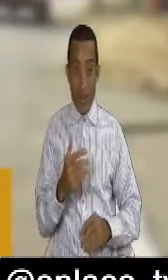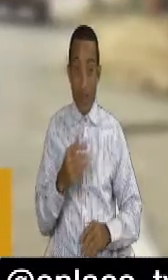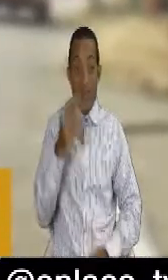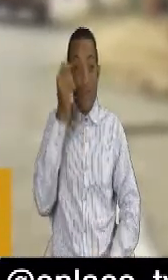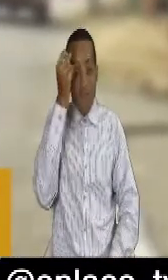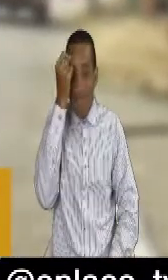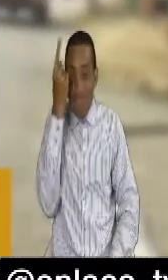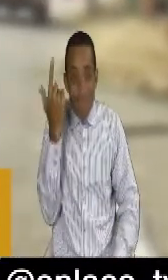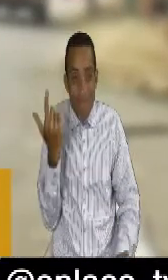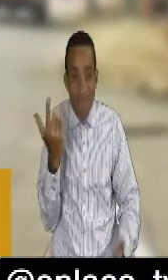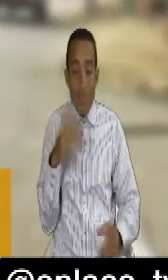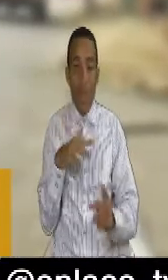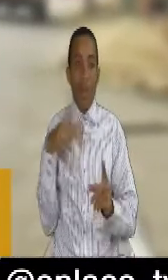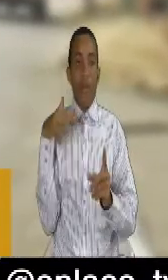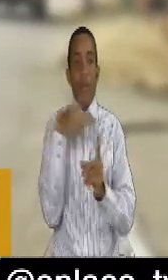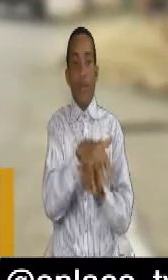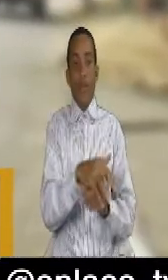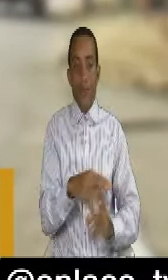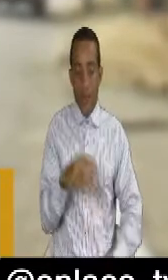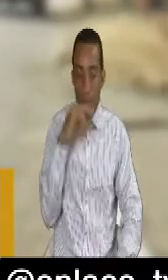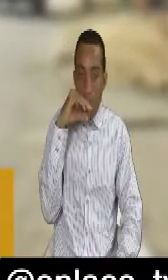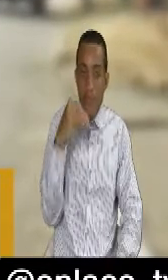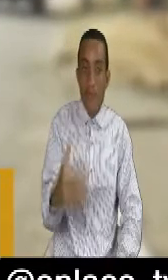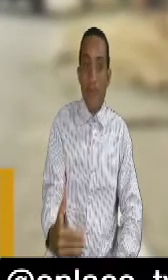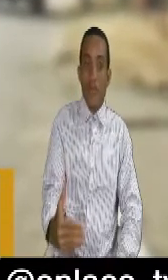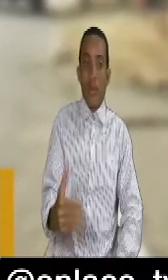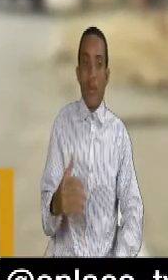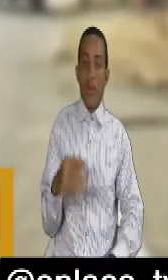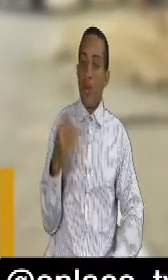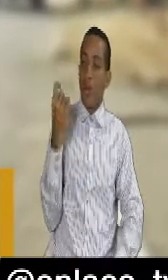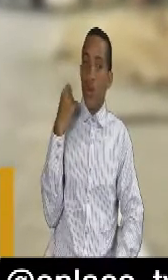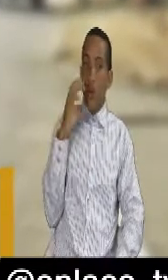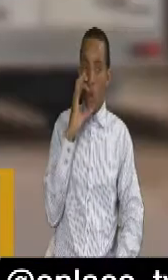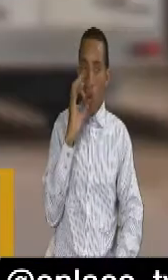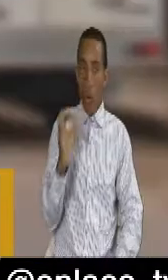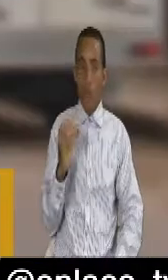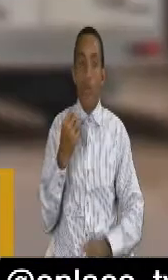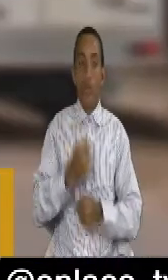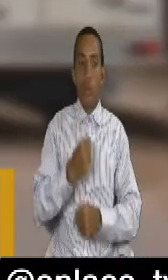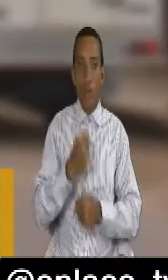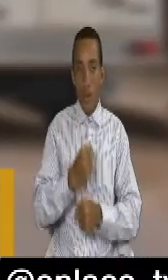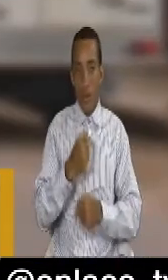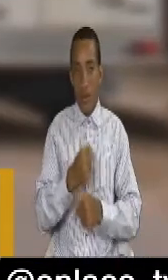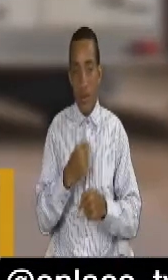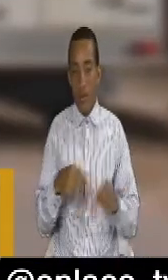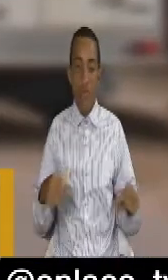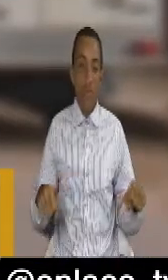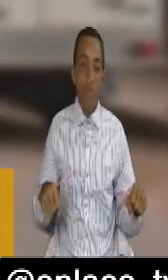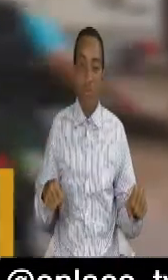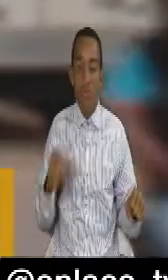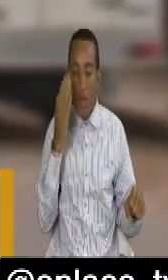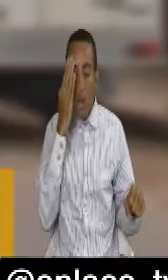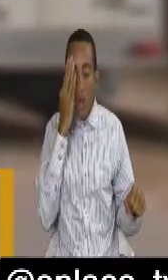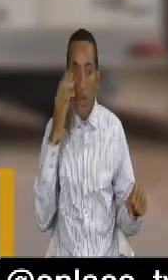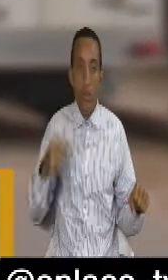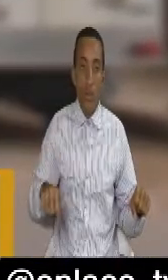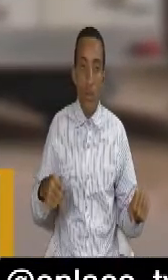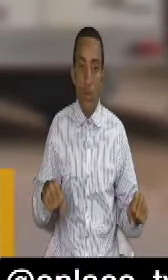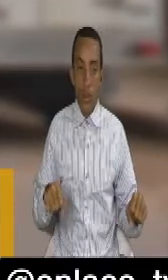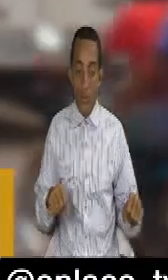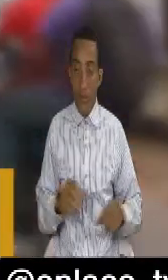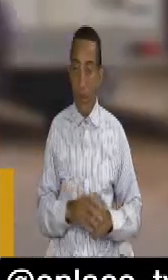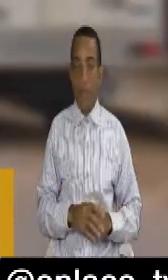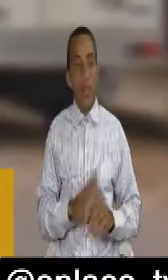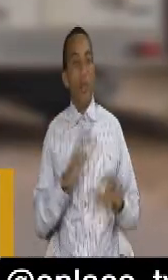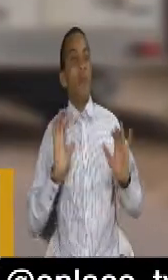que se vio afectado un menor de edad se presentó en las últimas horas. Un hombre, al parecer, que trabaja como transportador informal, agredió físicamente a un niño de